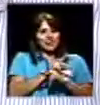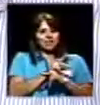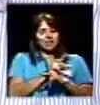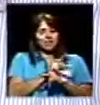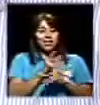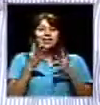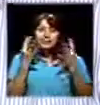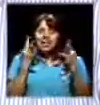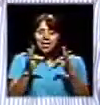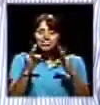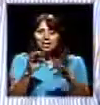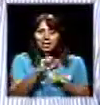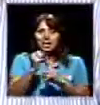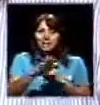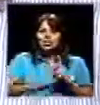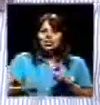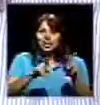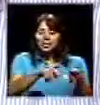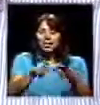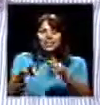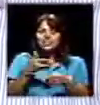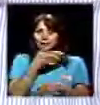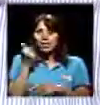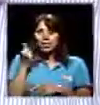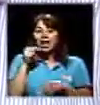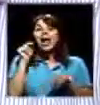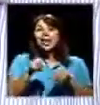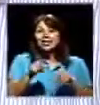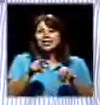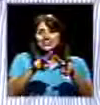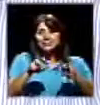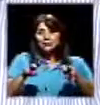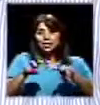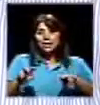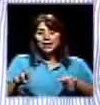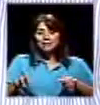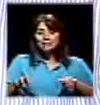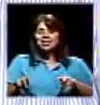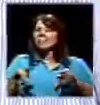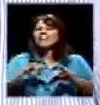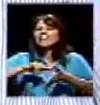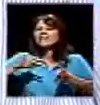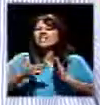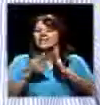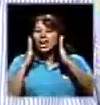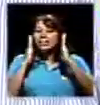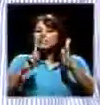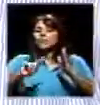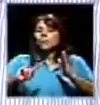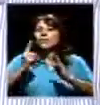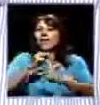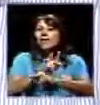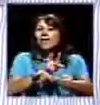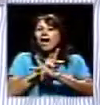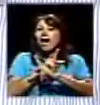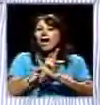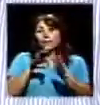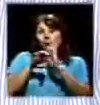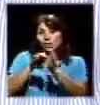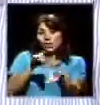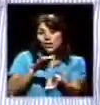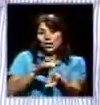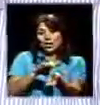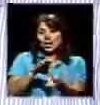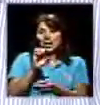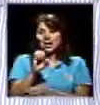mejor. Ahí hicimos el análisis. ¿Qué es la atención primaria? El EVAIS al cual asistimos